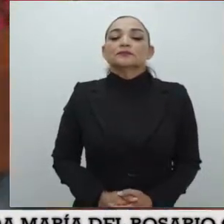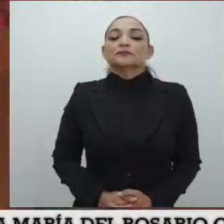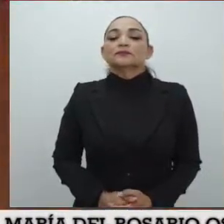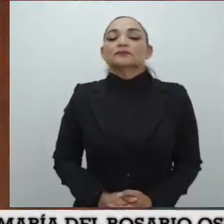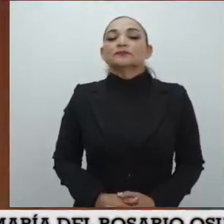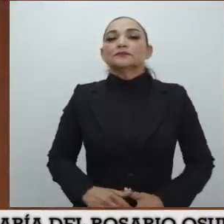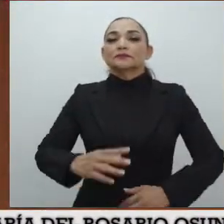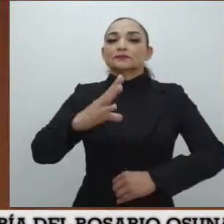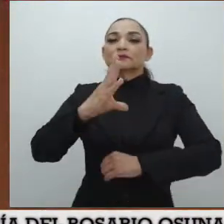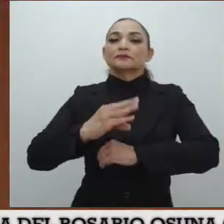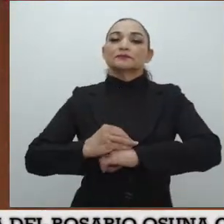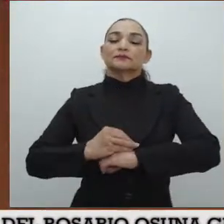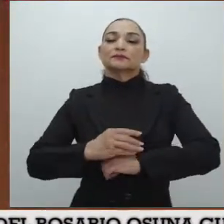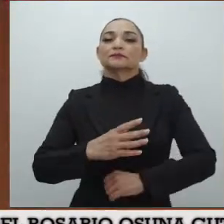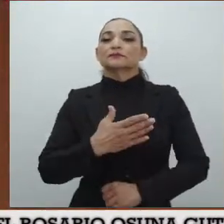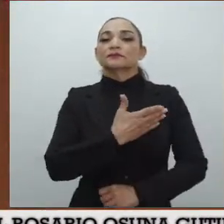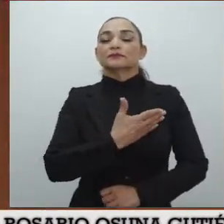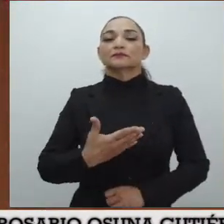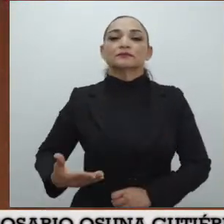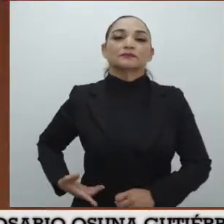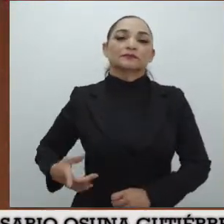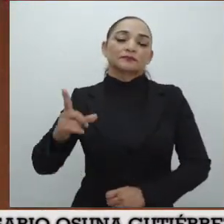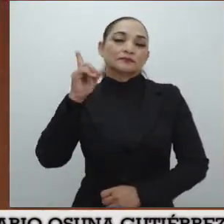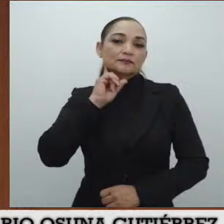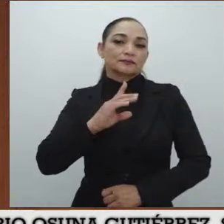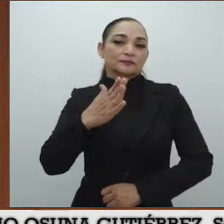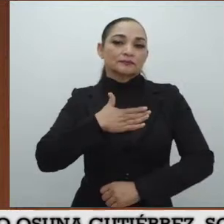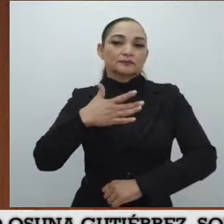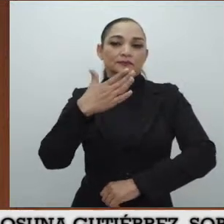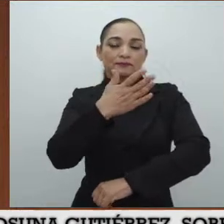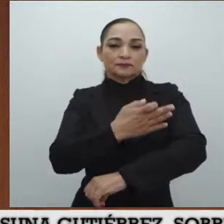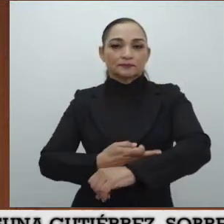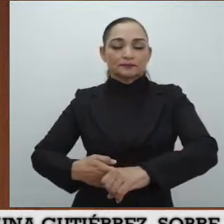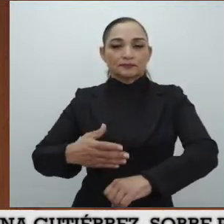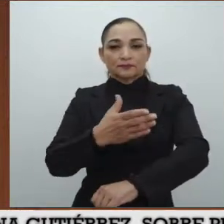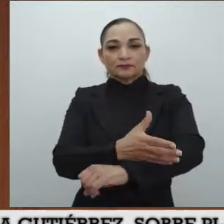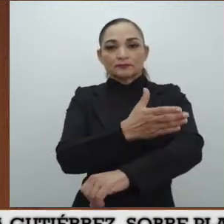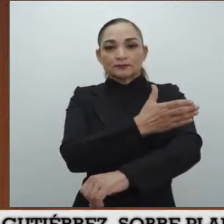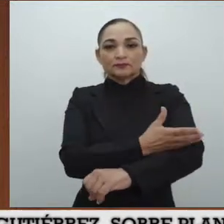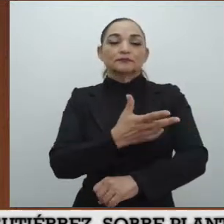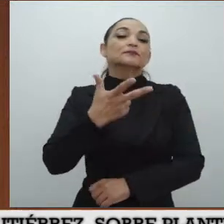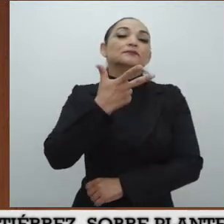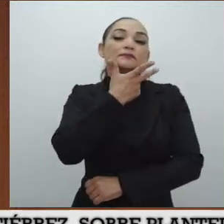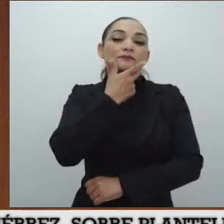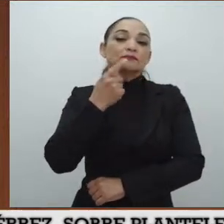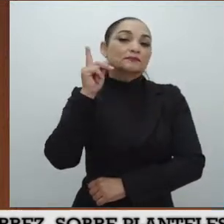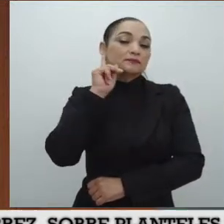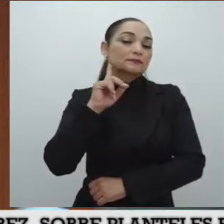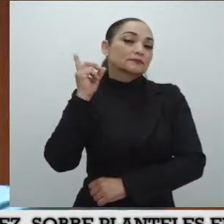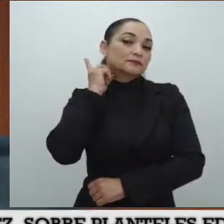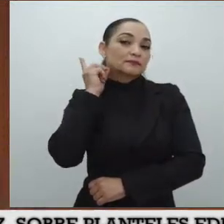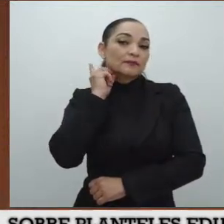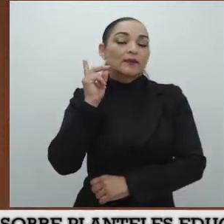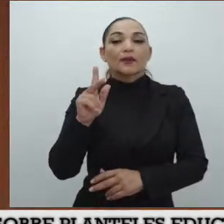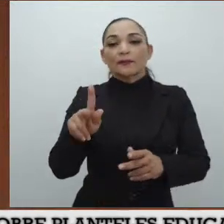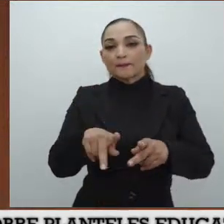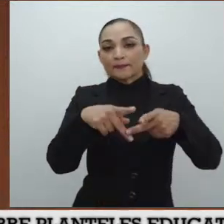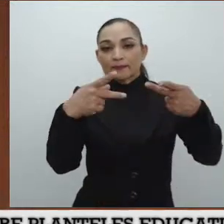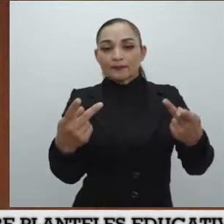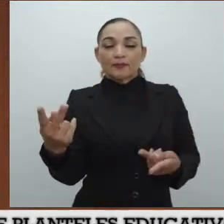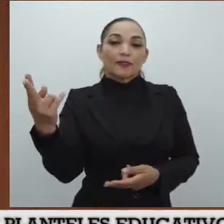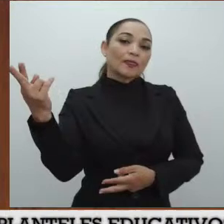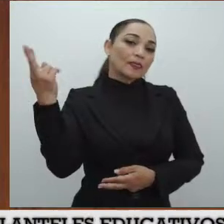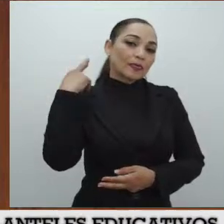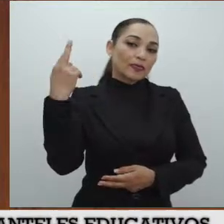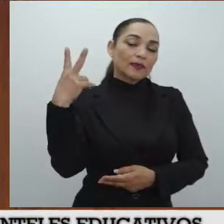Con su permiso, diputada presidenta, buenas tardes, compañeros diputados y diputadas, medios de comunicación, a